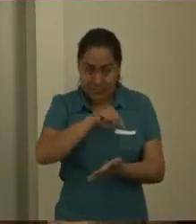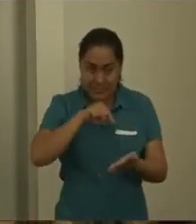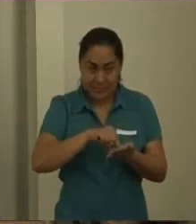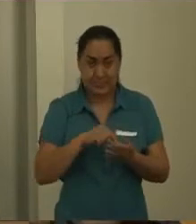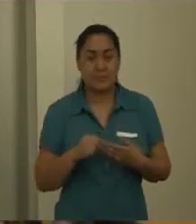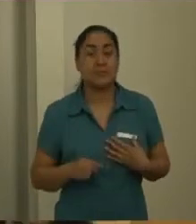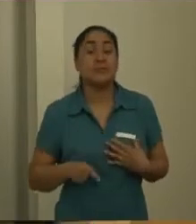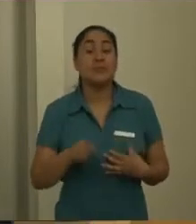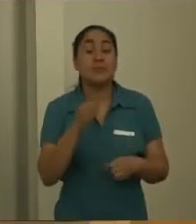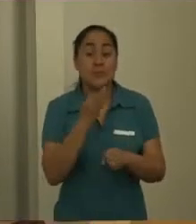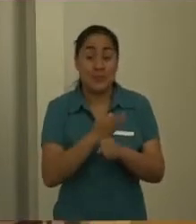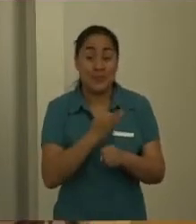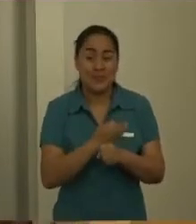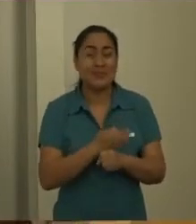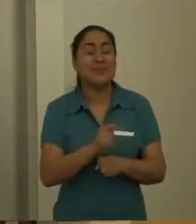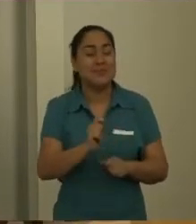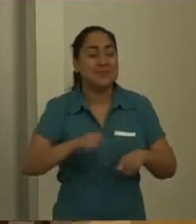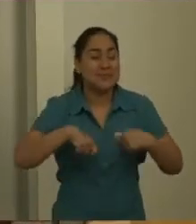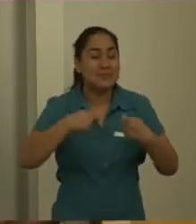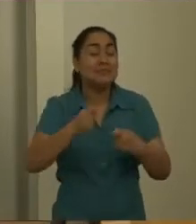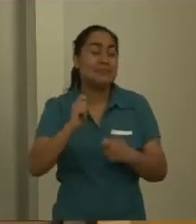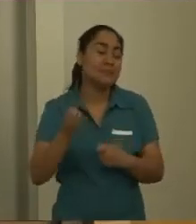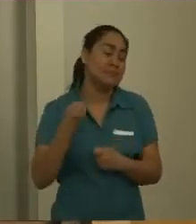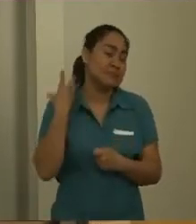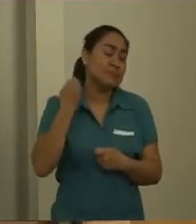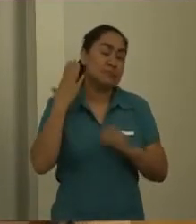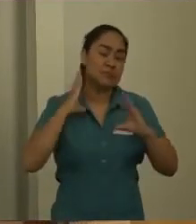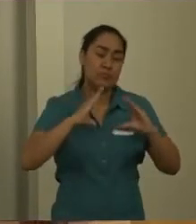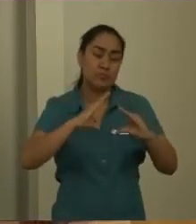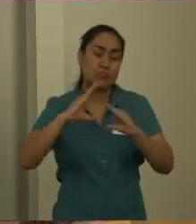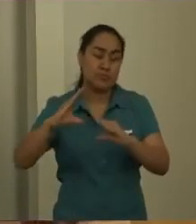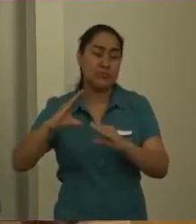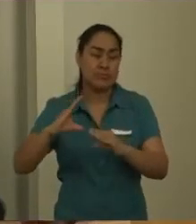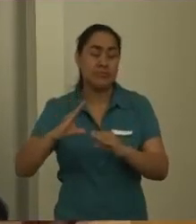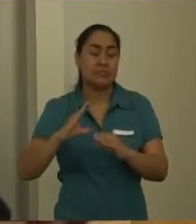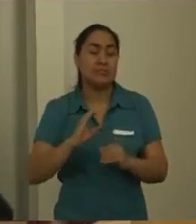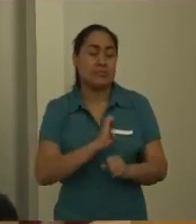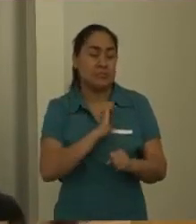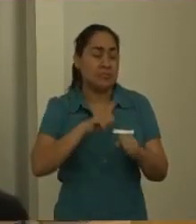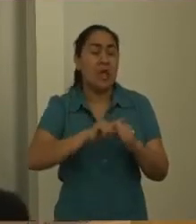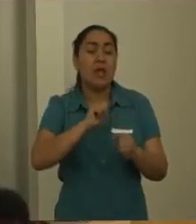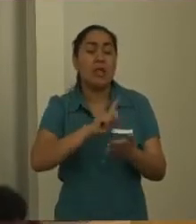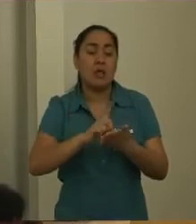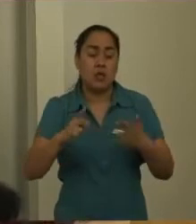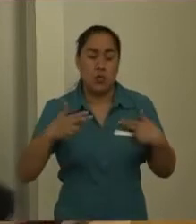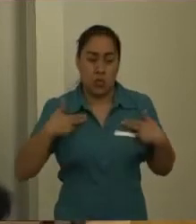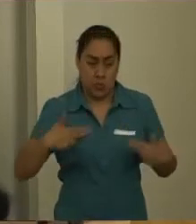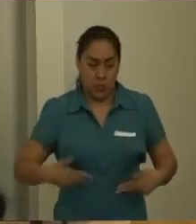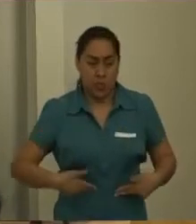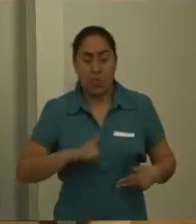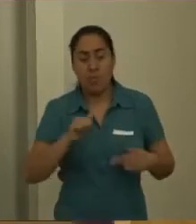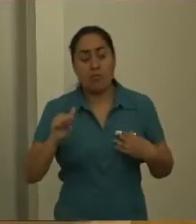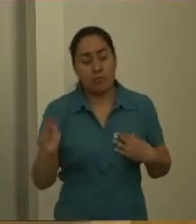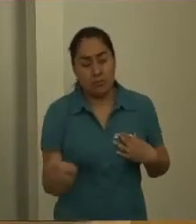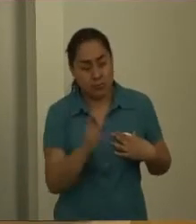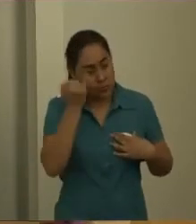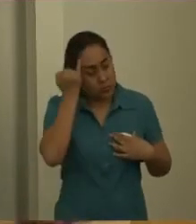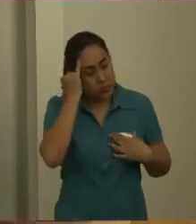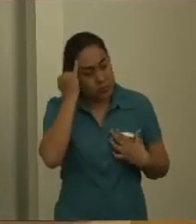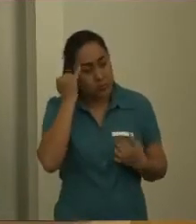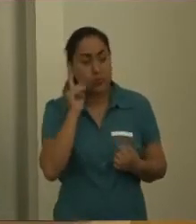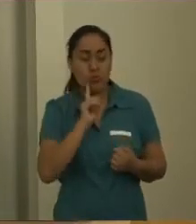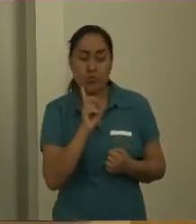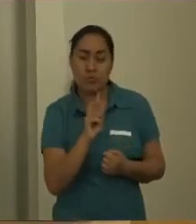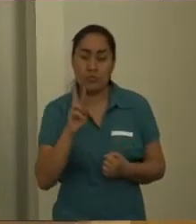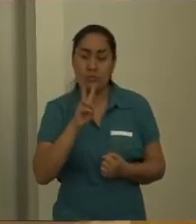se ofreció originalmente una conferencia magistral por la relatora especial para los derechos de los pueblos indígenas la doctora de la doctora